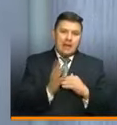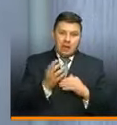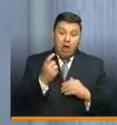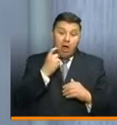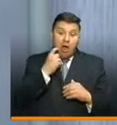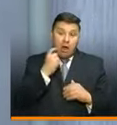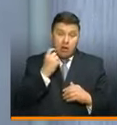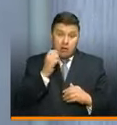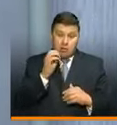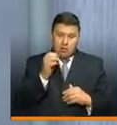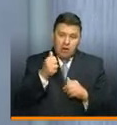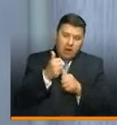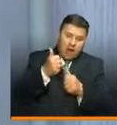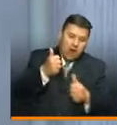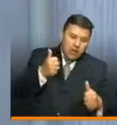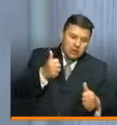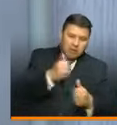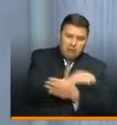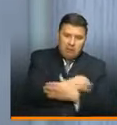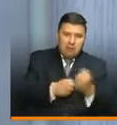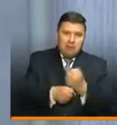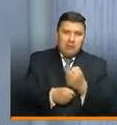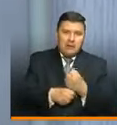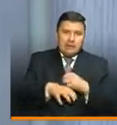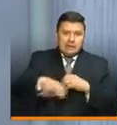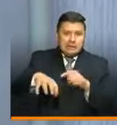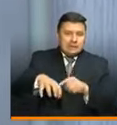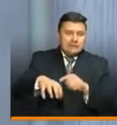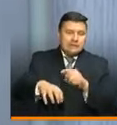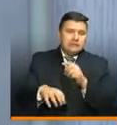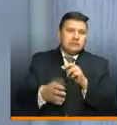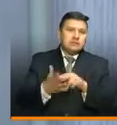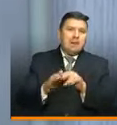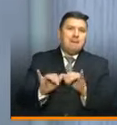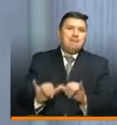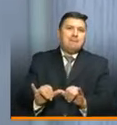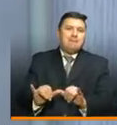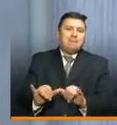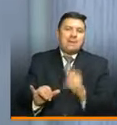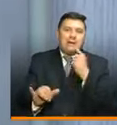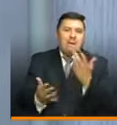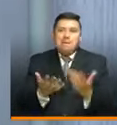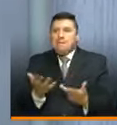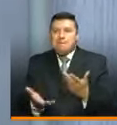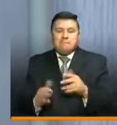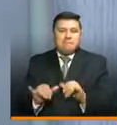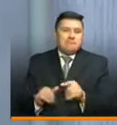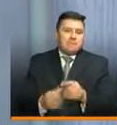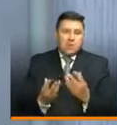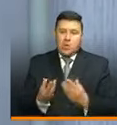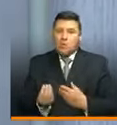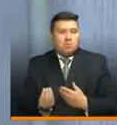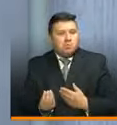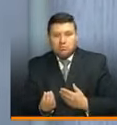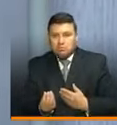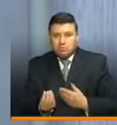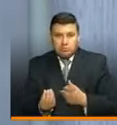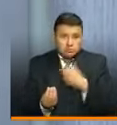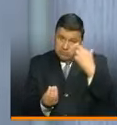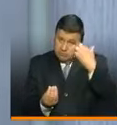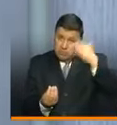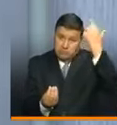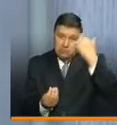ellos, auxiliares y demás. Es un sector que tenemos completamente detenido. Lo tenemos detenido porque es de los grupos